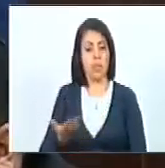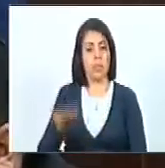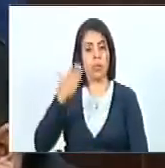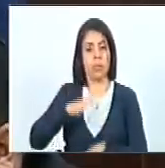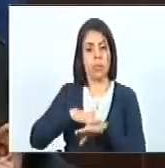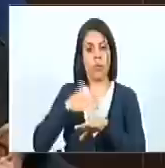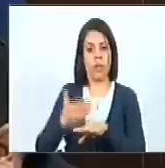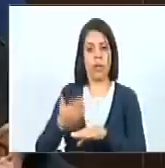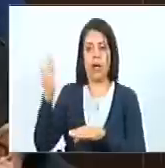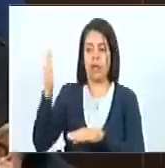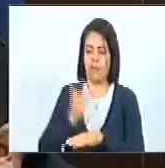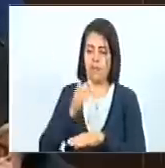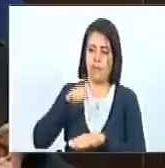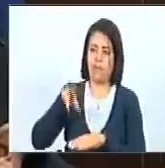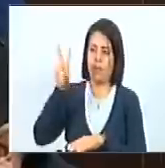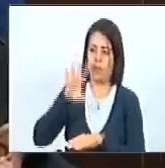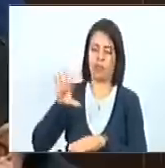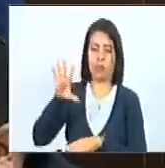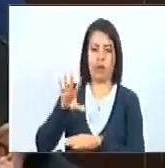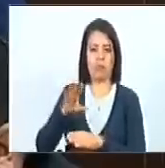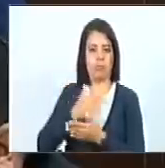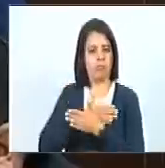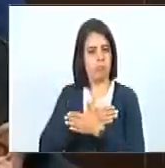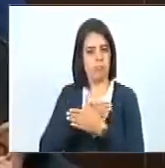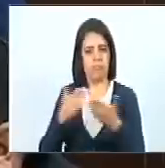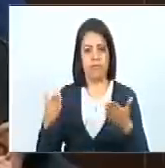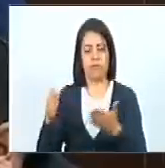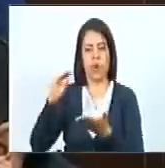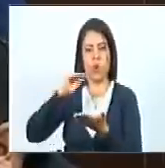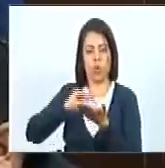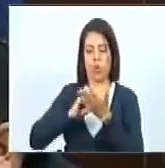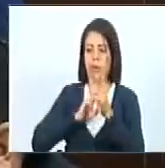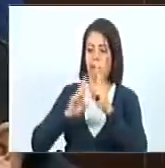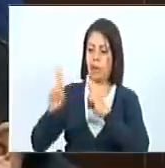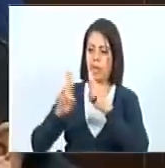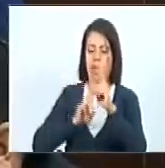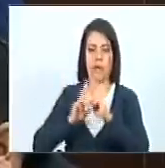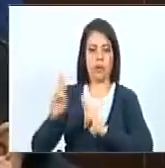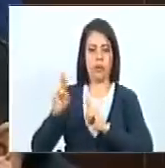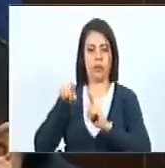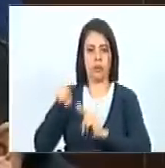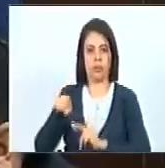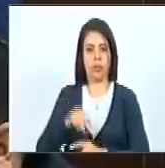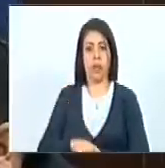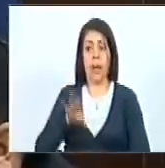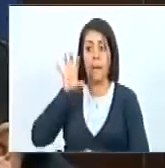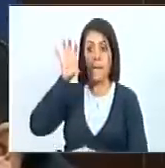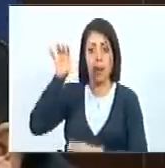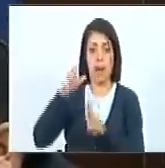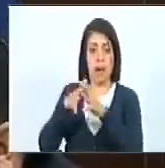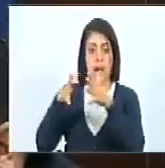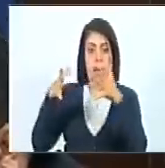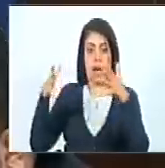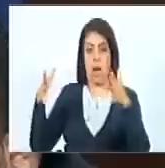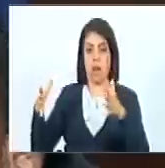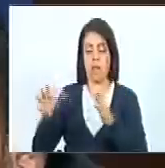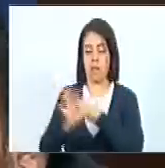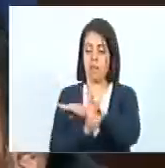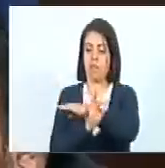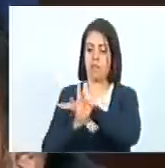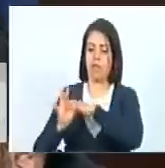importante porque le va a traer a Venezuela el beneficio de restablecer una relación con el país